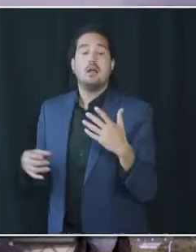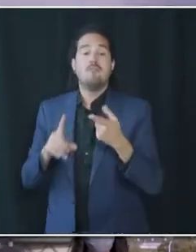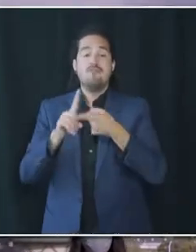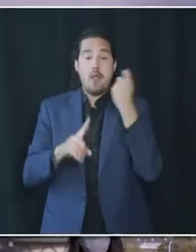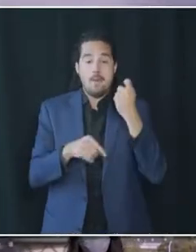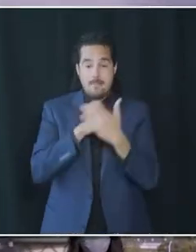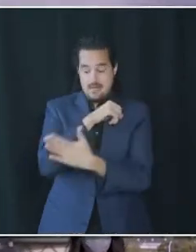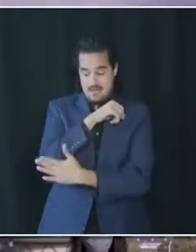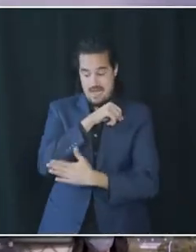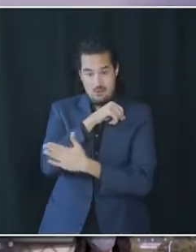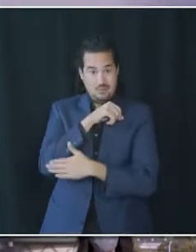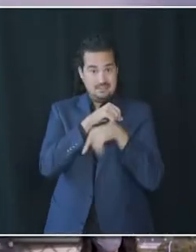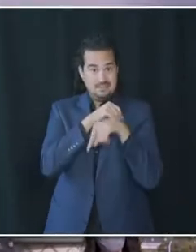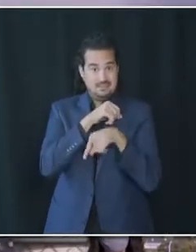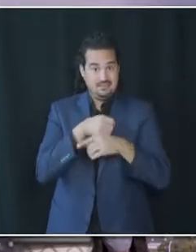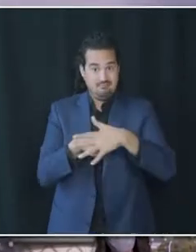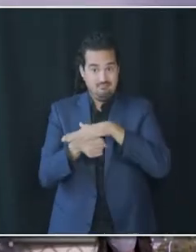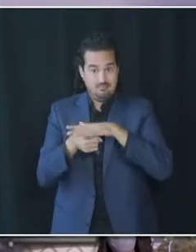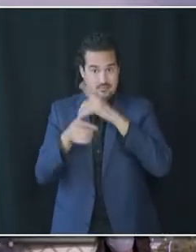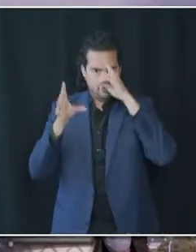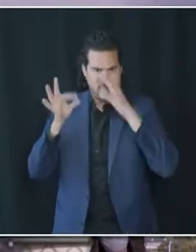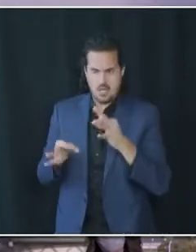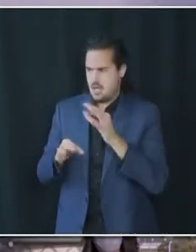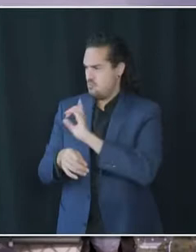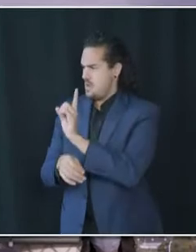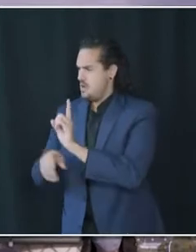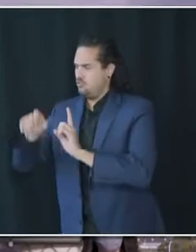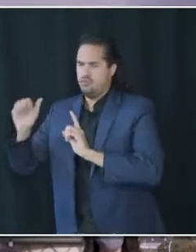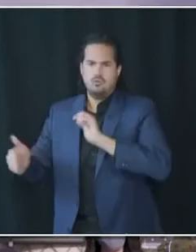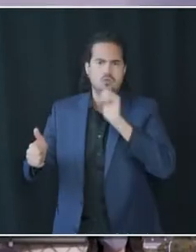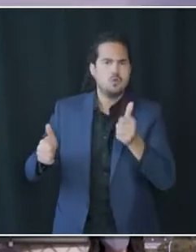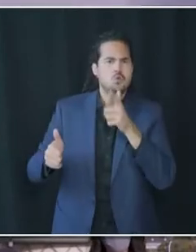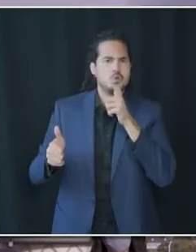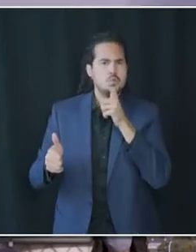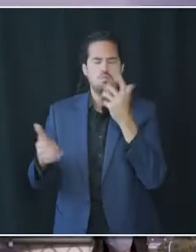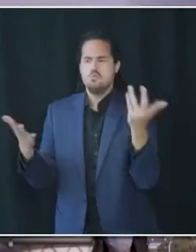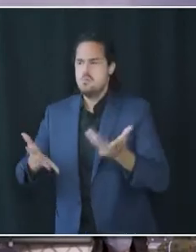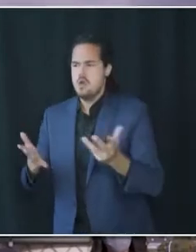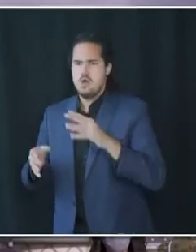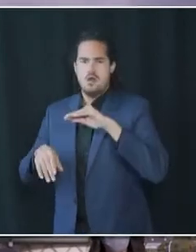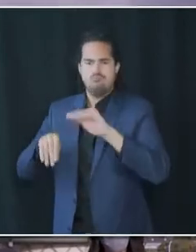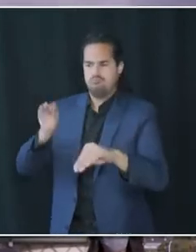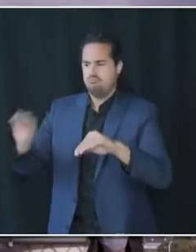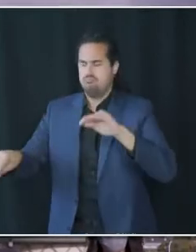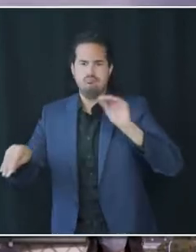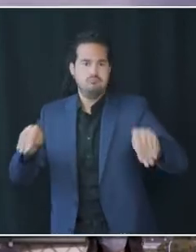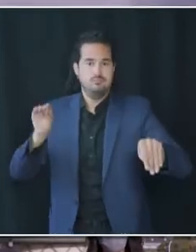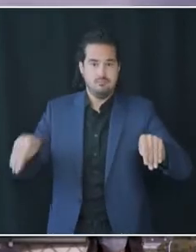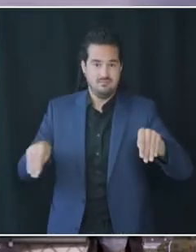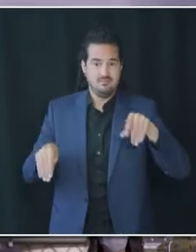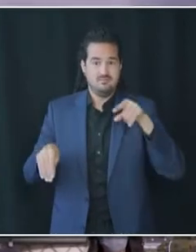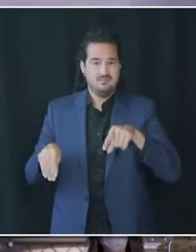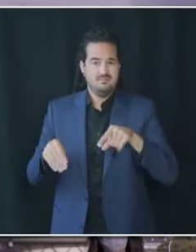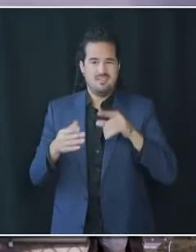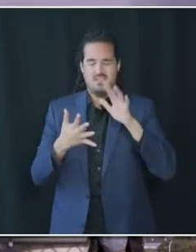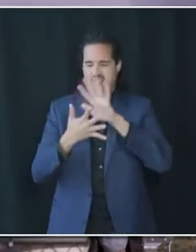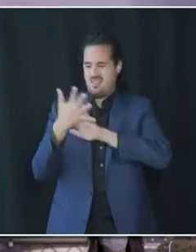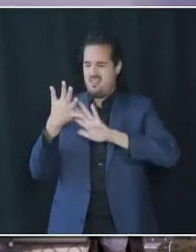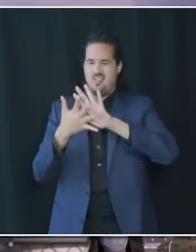cada condado haciendo las decisiones de distribución a los proveedores de lo que nos damos cuenta es que en ese proceso